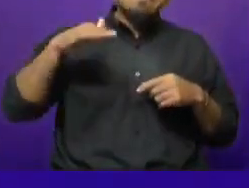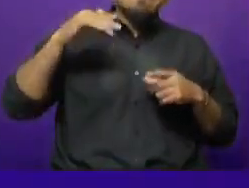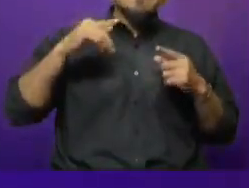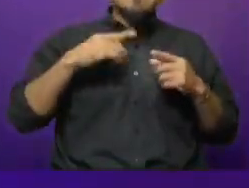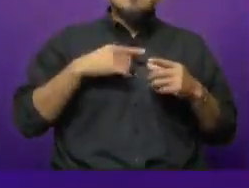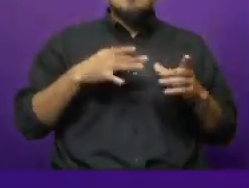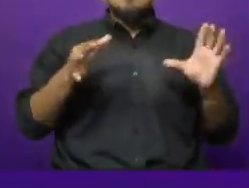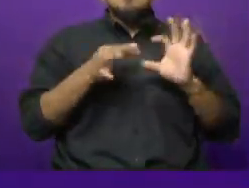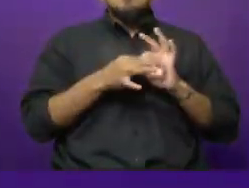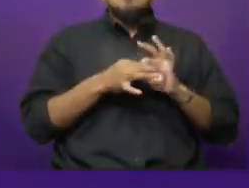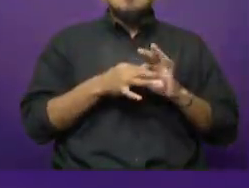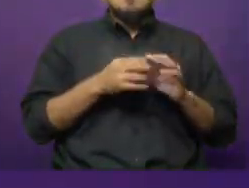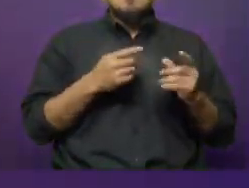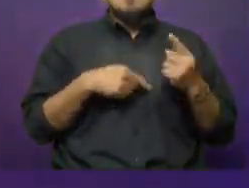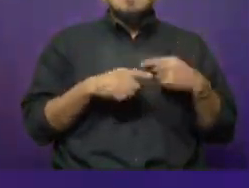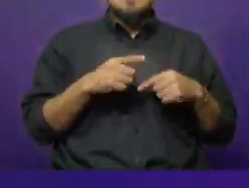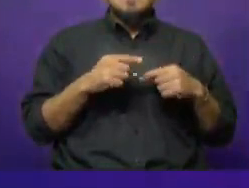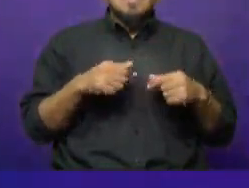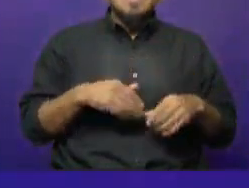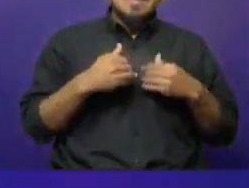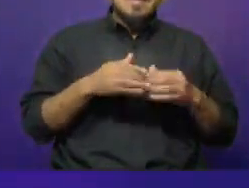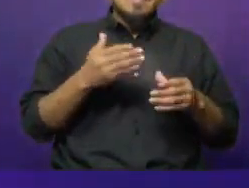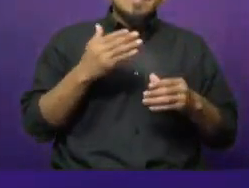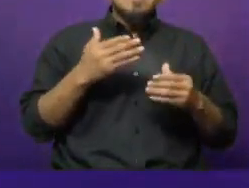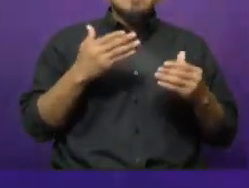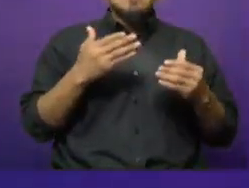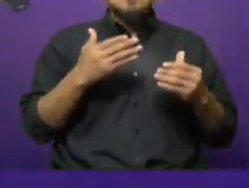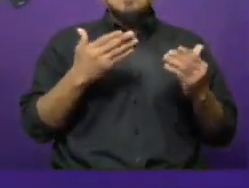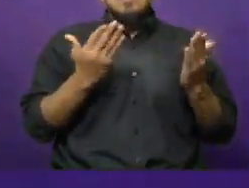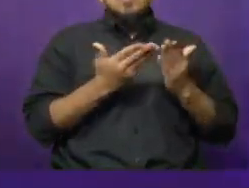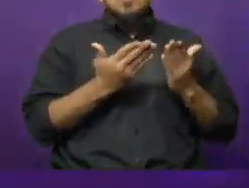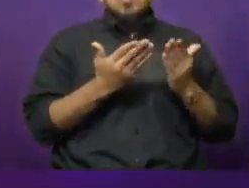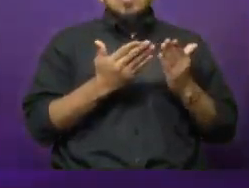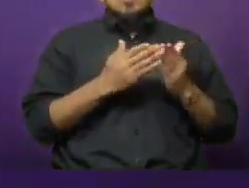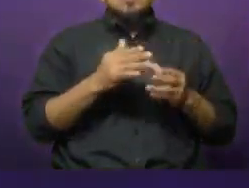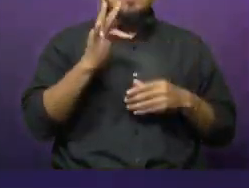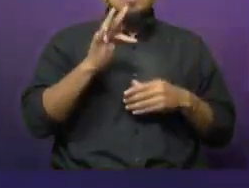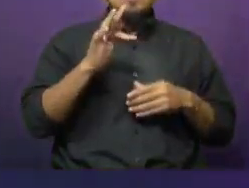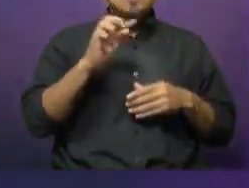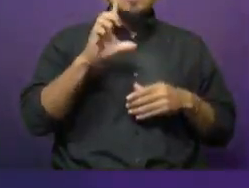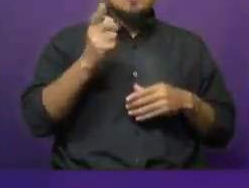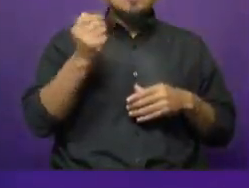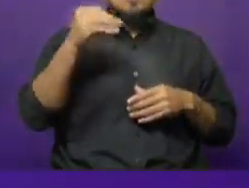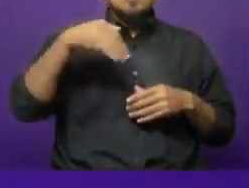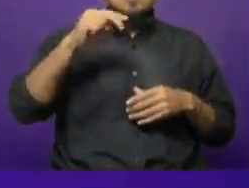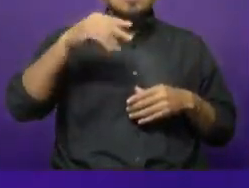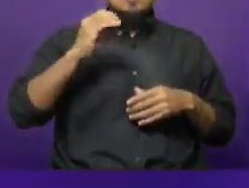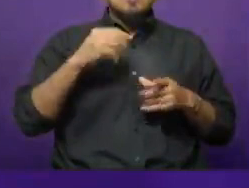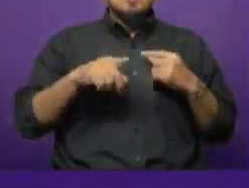otro lugar, viste, que es re lindo. Y tal, y empecé a estudiar con Gonzalo Franco, referente del flamenco en Uruguay, y